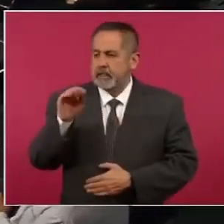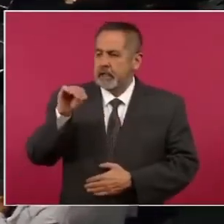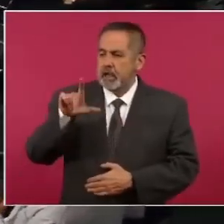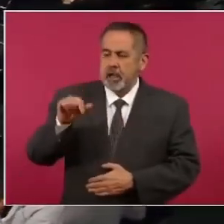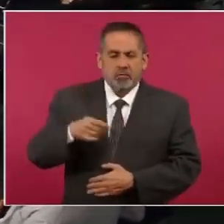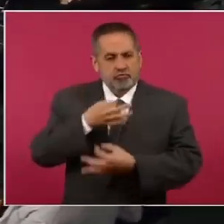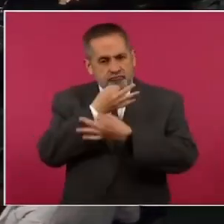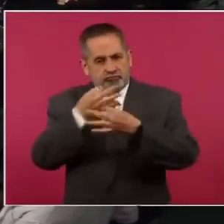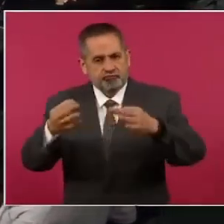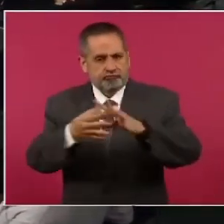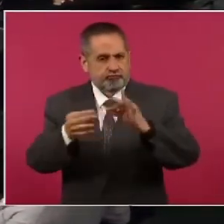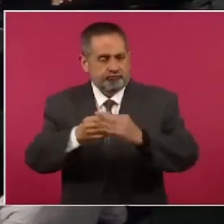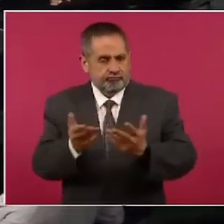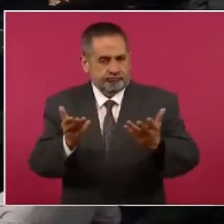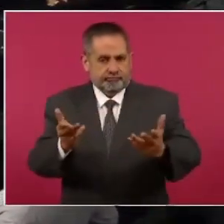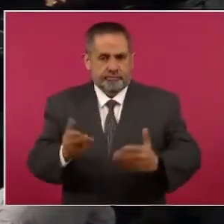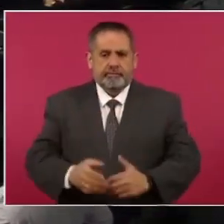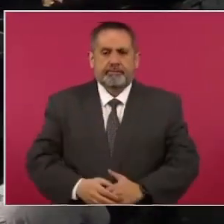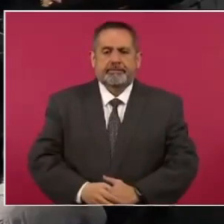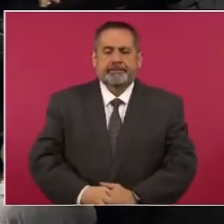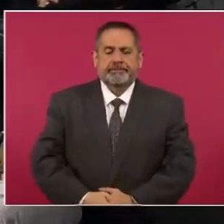Obrador.